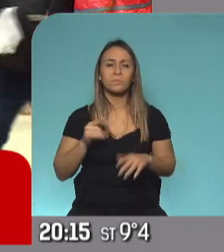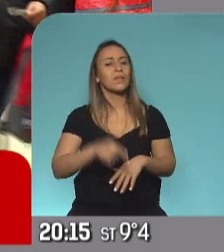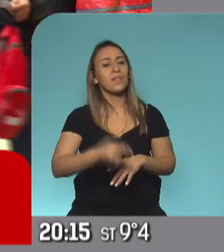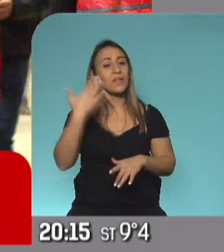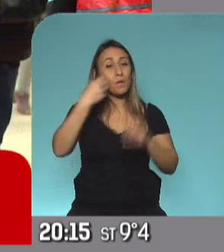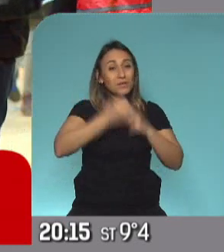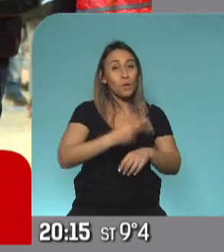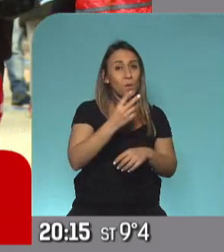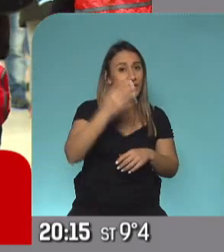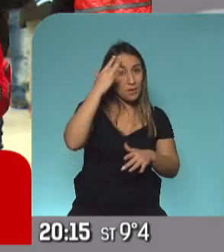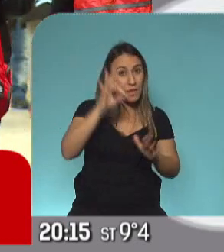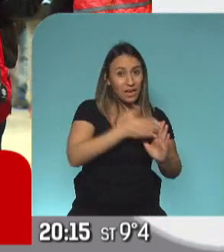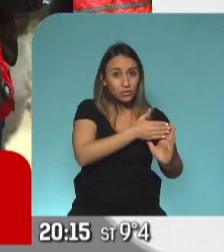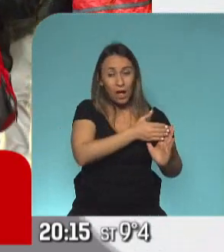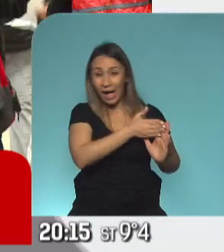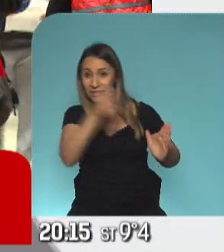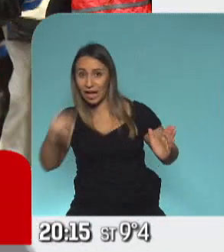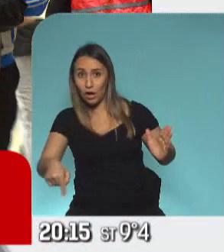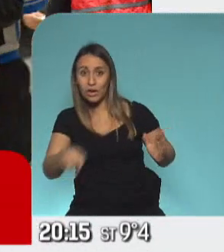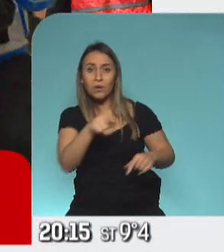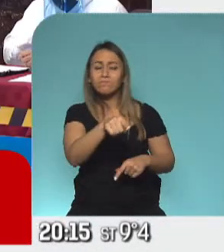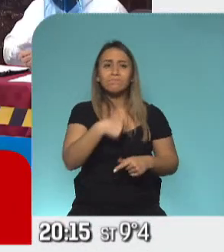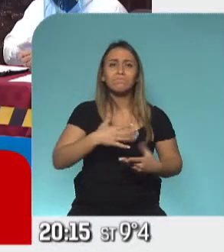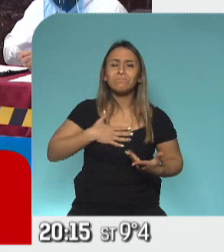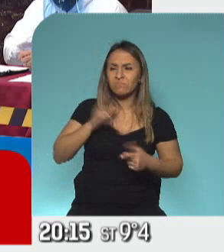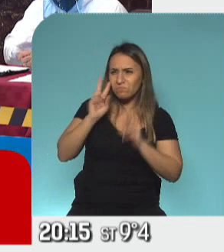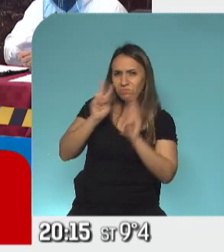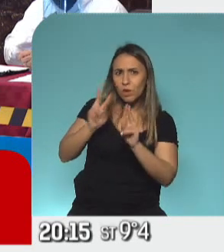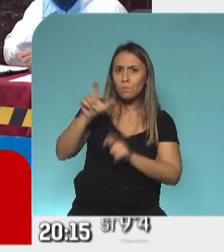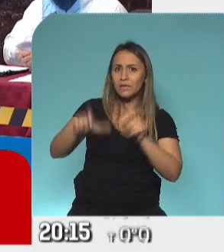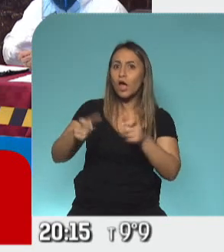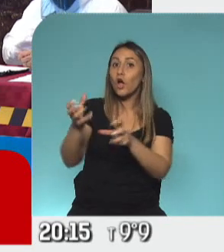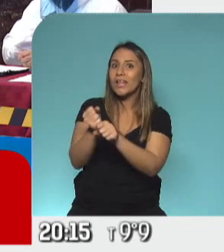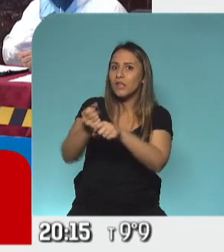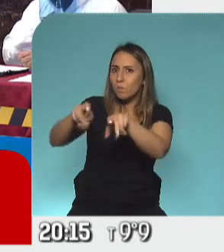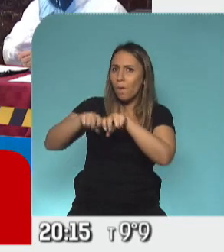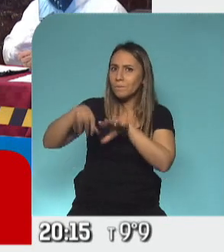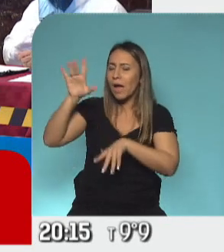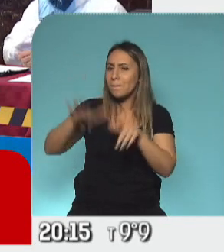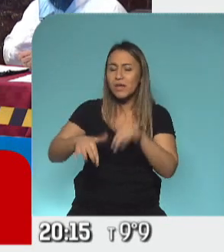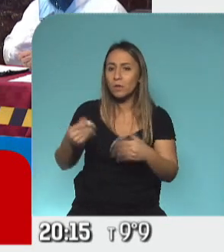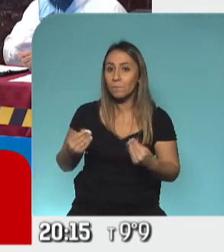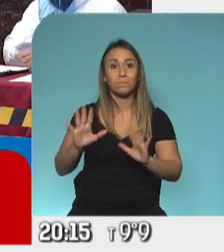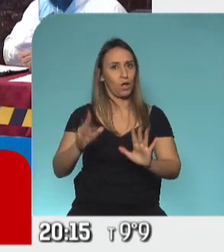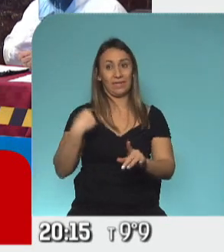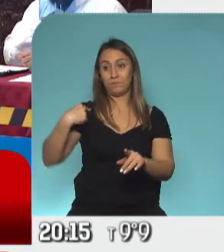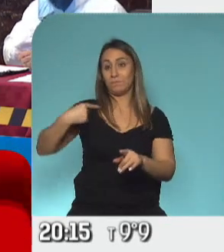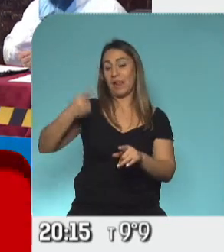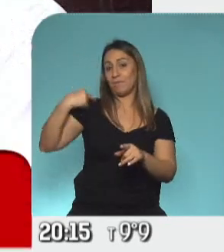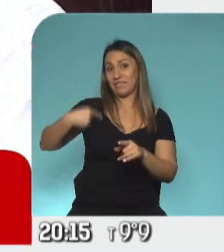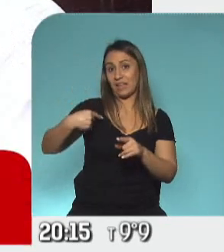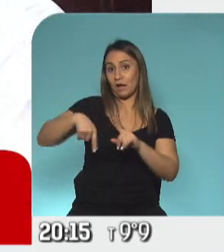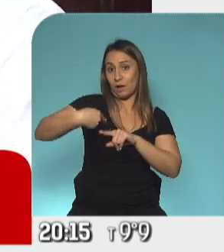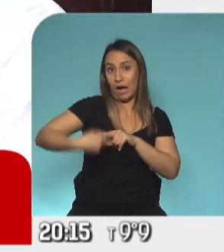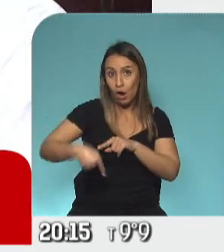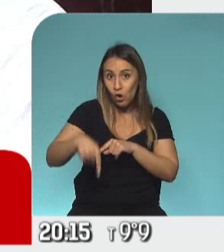del 20 de marzo ahora, ustedes ven que en los colectivos viaja más gente. No, ahora desde la semana que viene, ahora bajó la